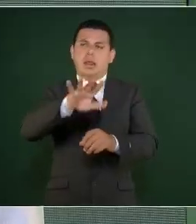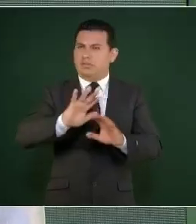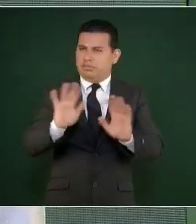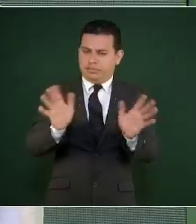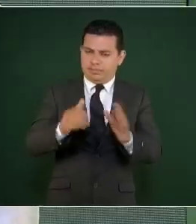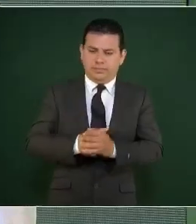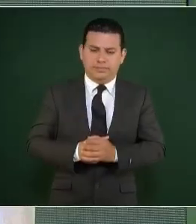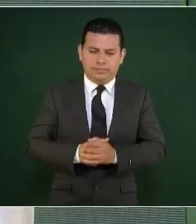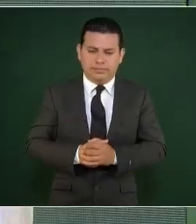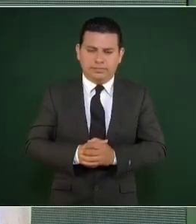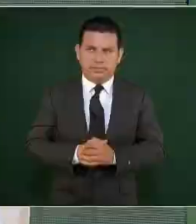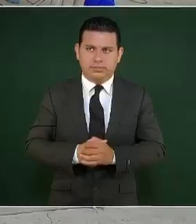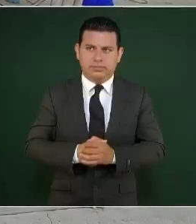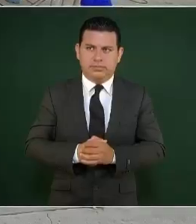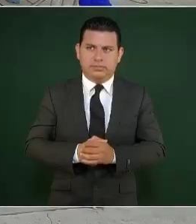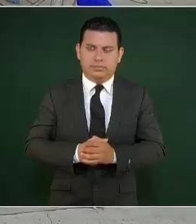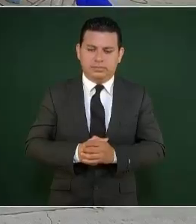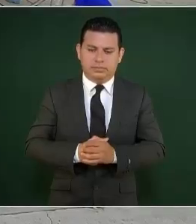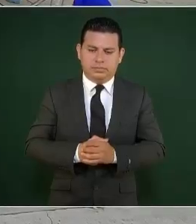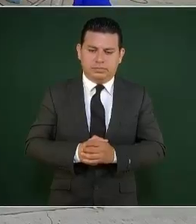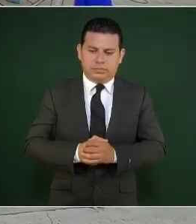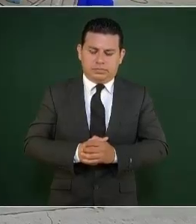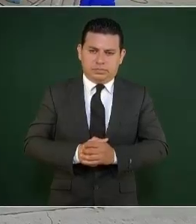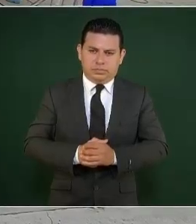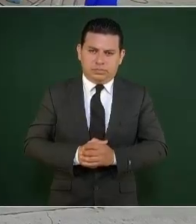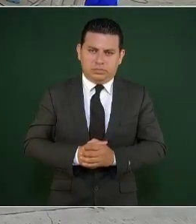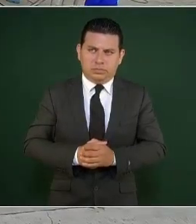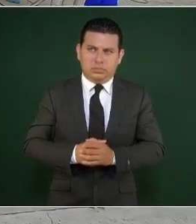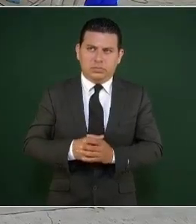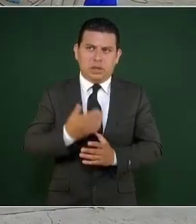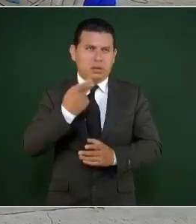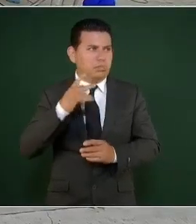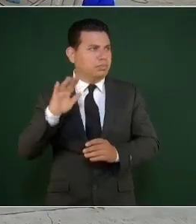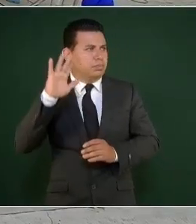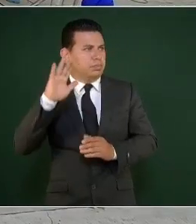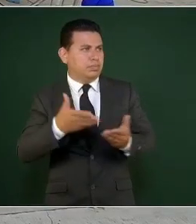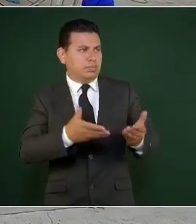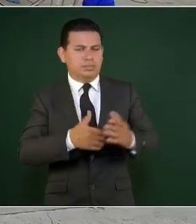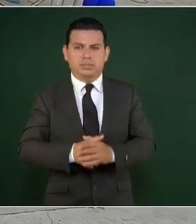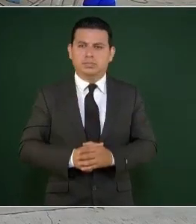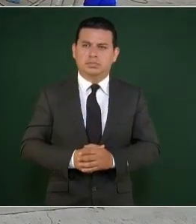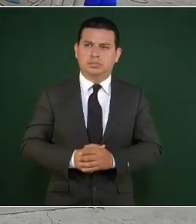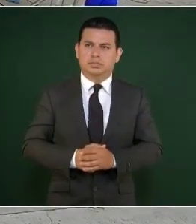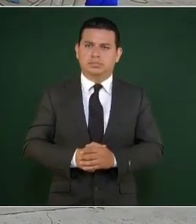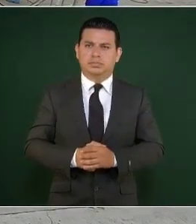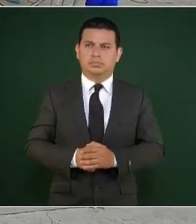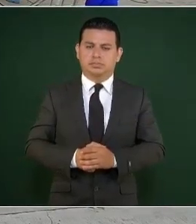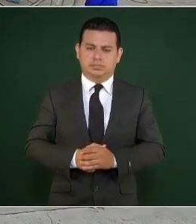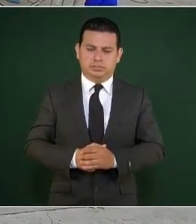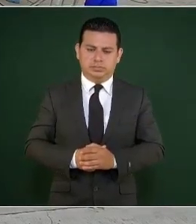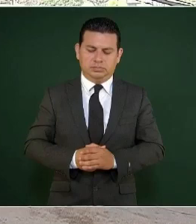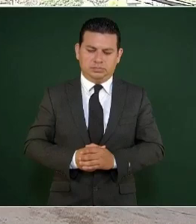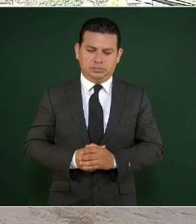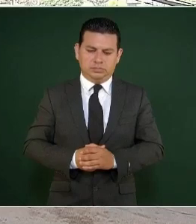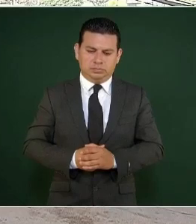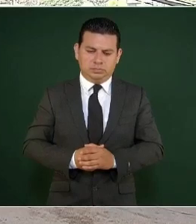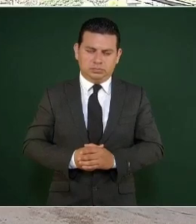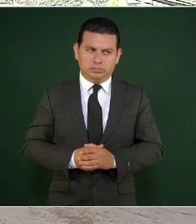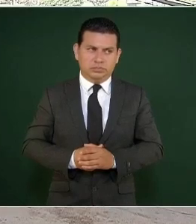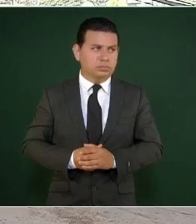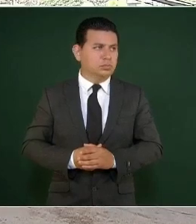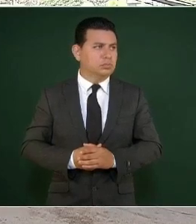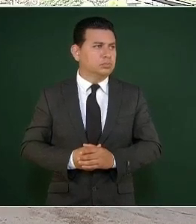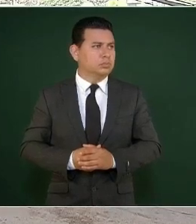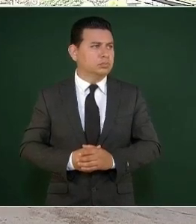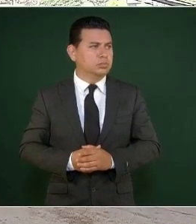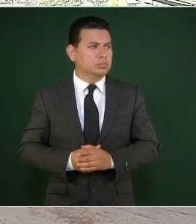Presidente, está pendiente la segunda etapa de la entrega de recursos a 32 municipios afectados por el huracán Agatha. Se había comentado que sería en